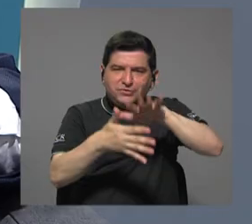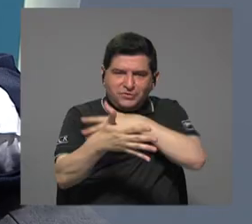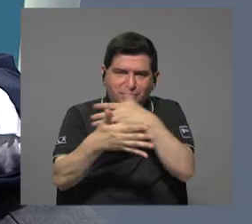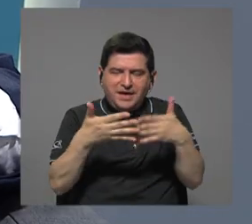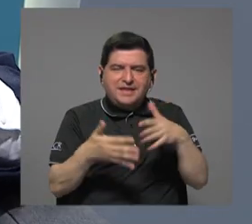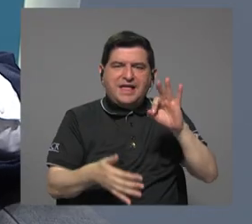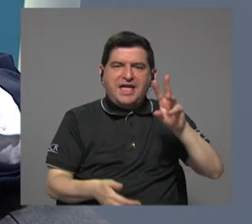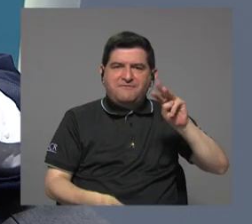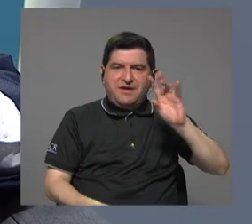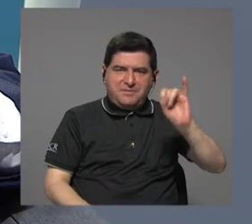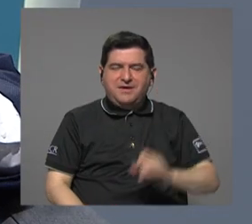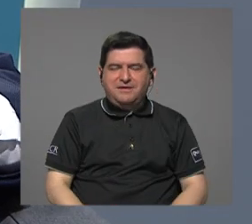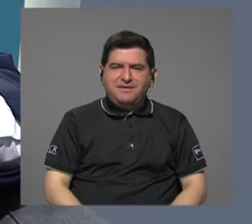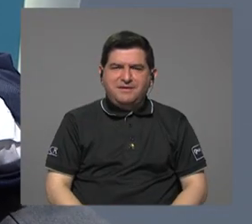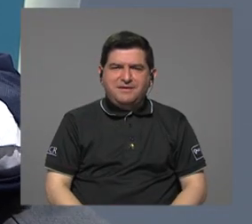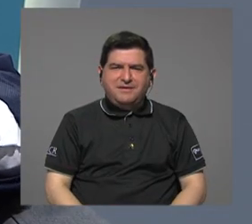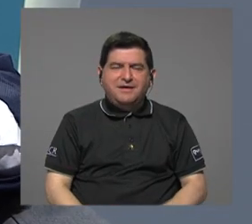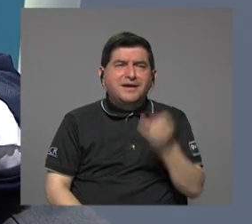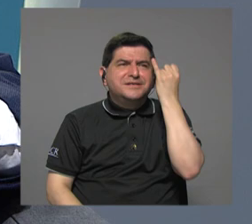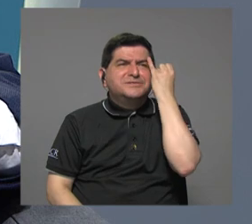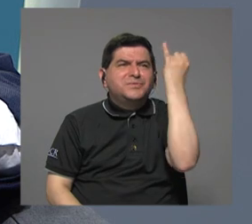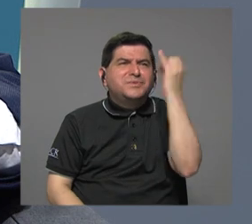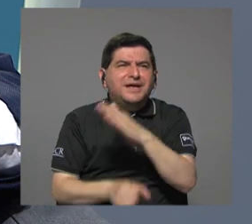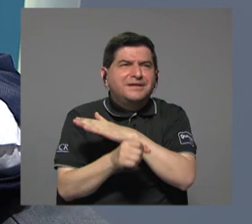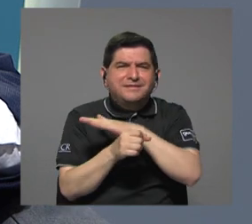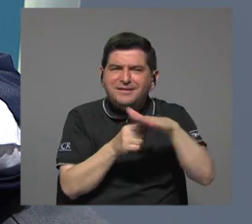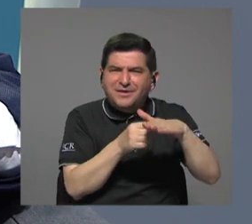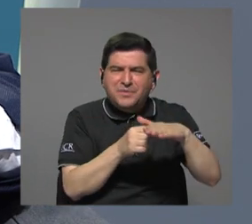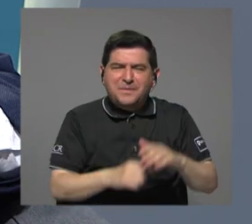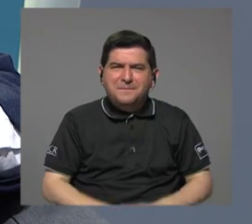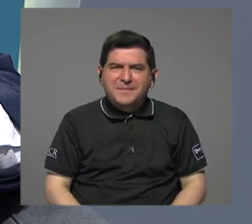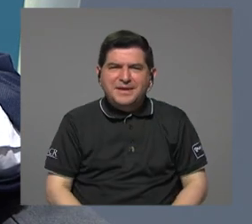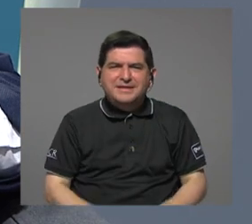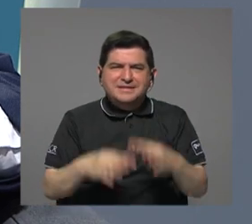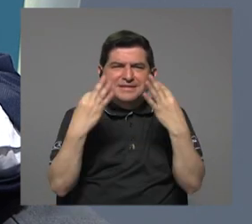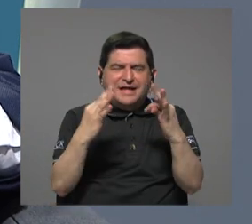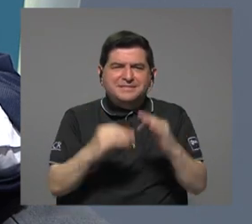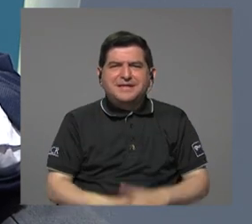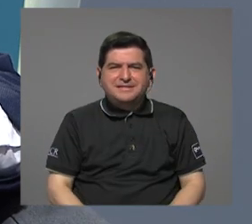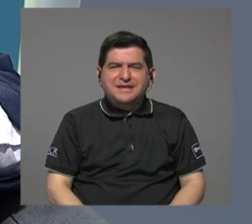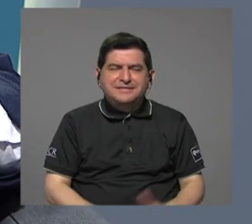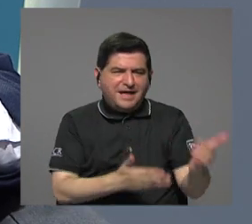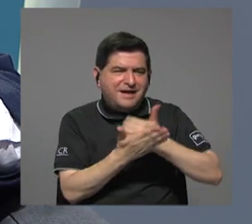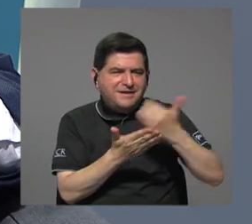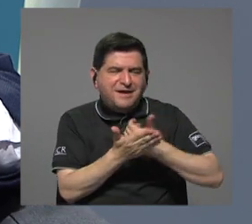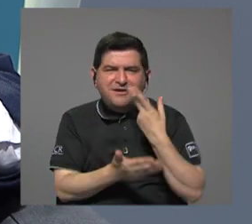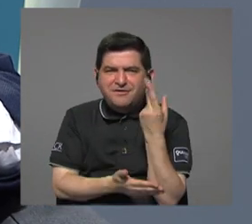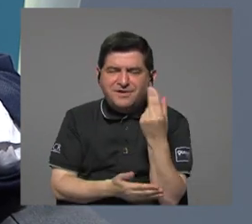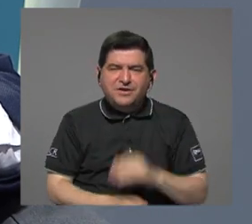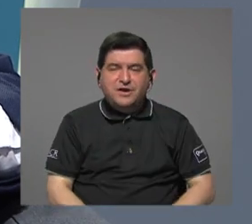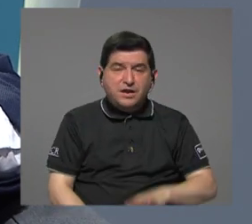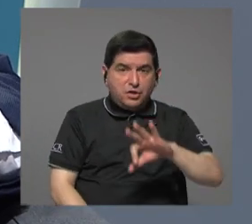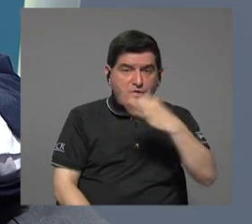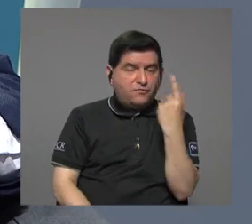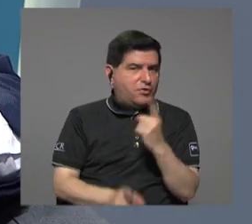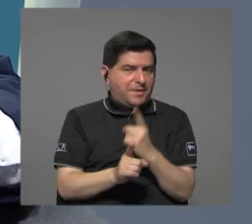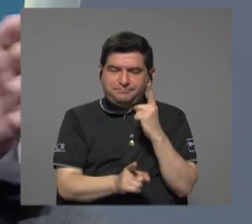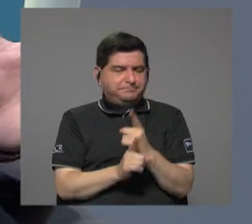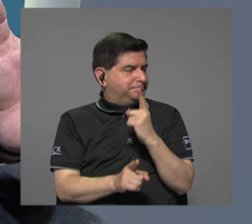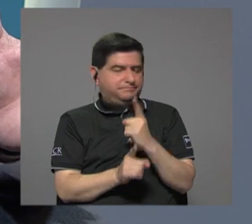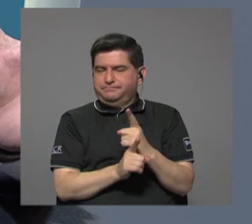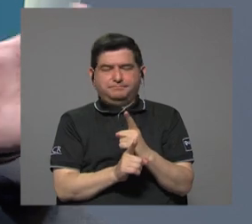es una línea completa de poder recoger fondos por una vida que no es la adecuada